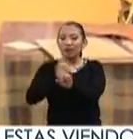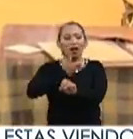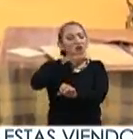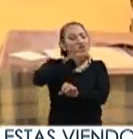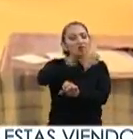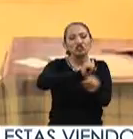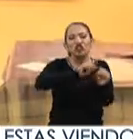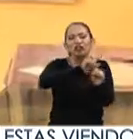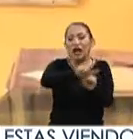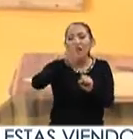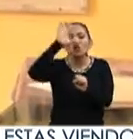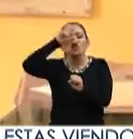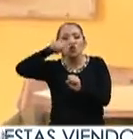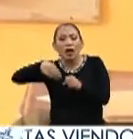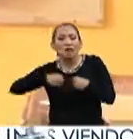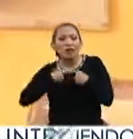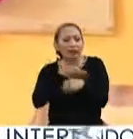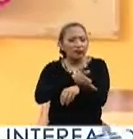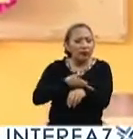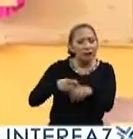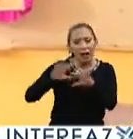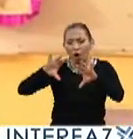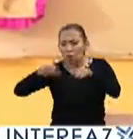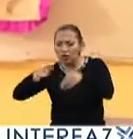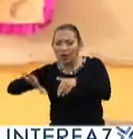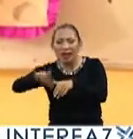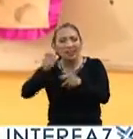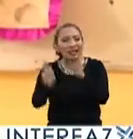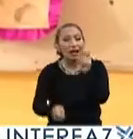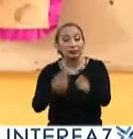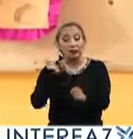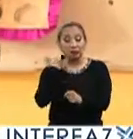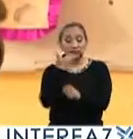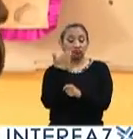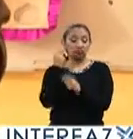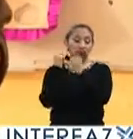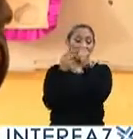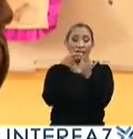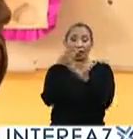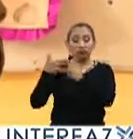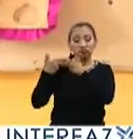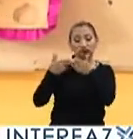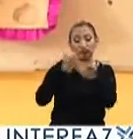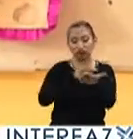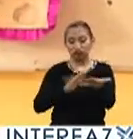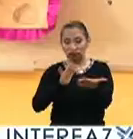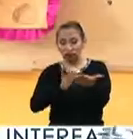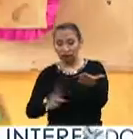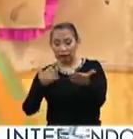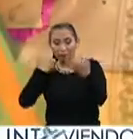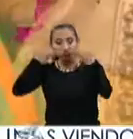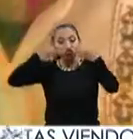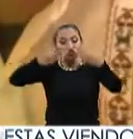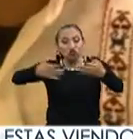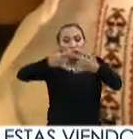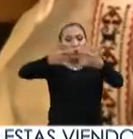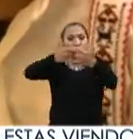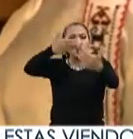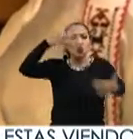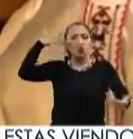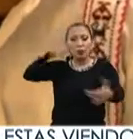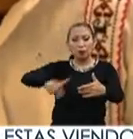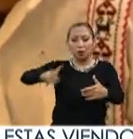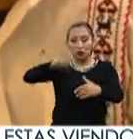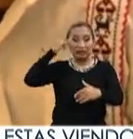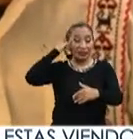sociales y culturales en temas de la vida familiar y comunitaria, la tradición oral, la literatura y testimonios históricos de